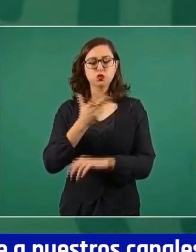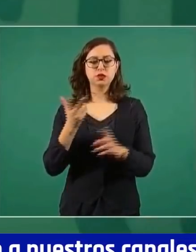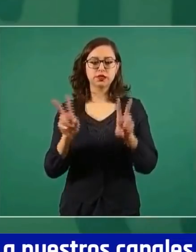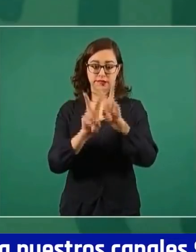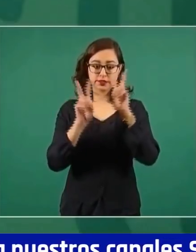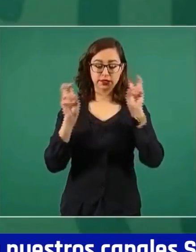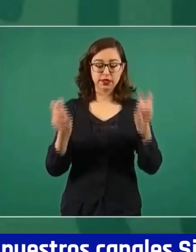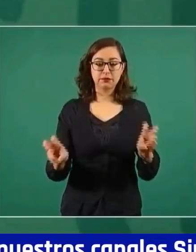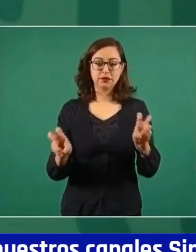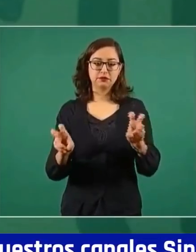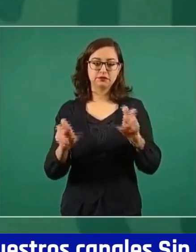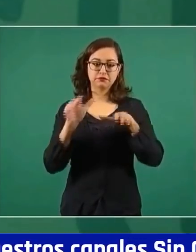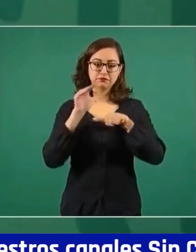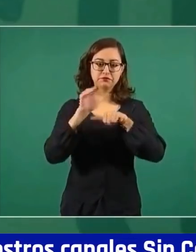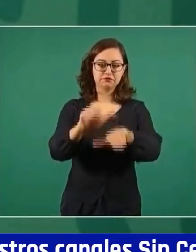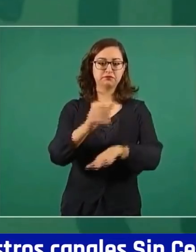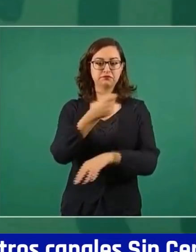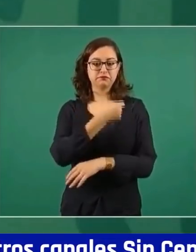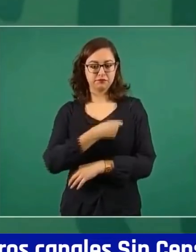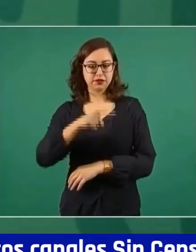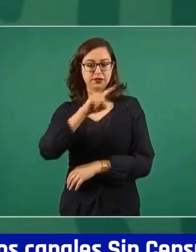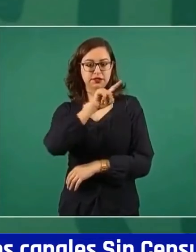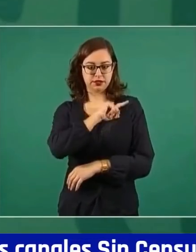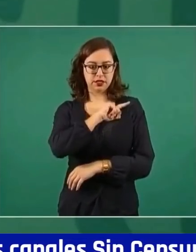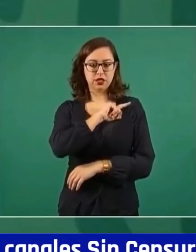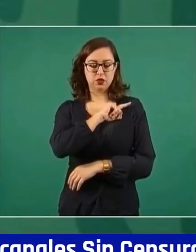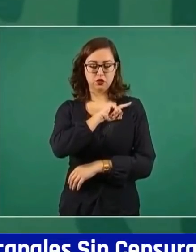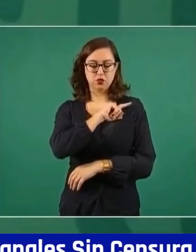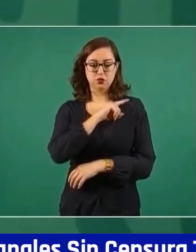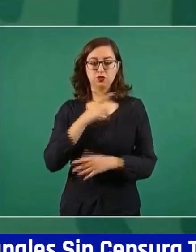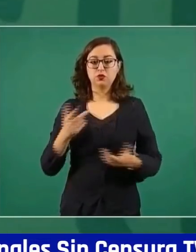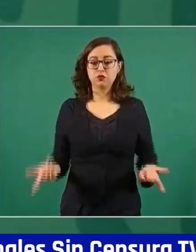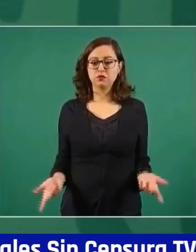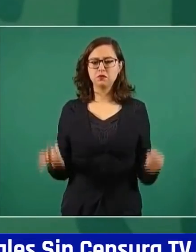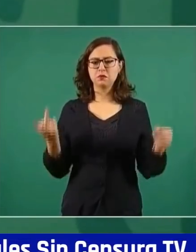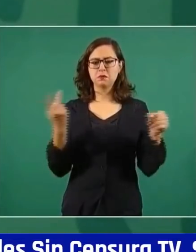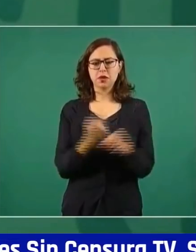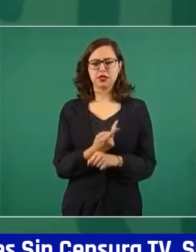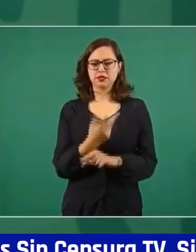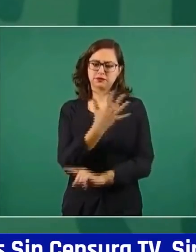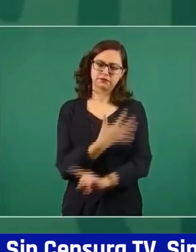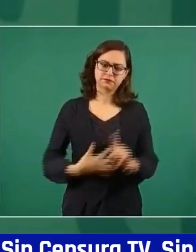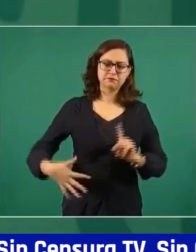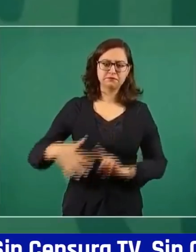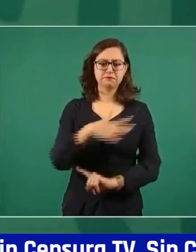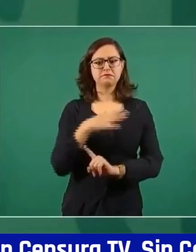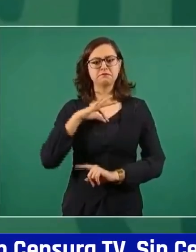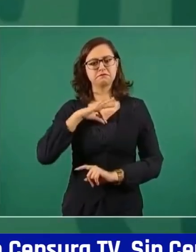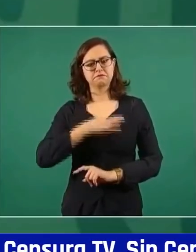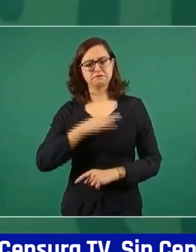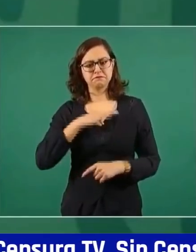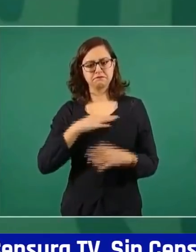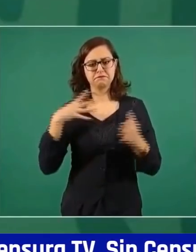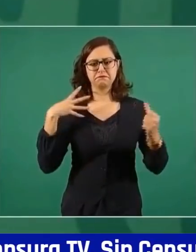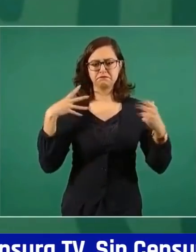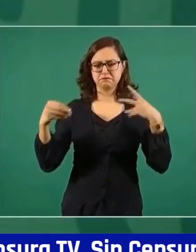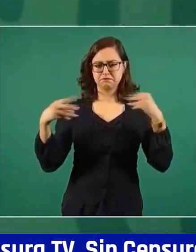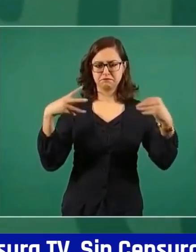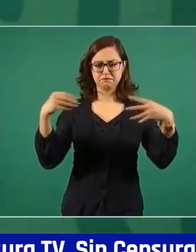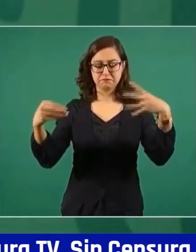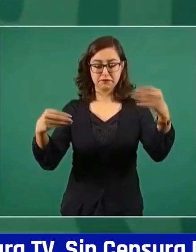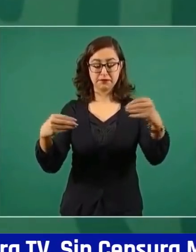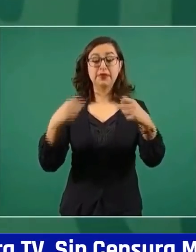pulso de la salud, sobre la situación de la pandemia, y en esta ocasión se va